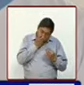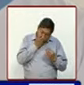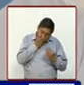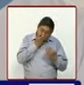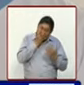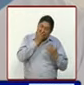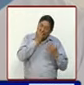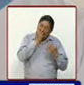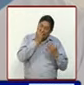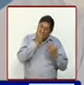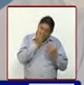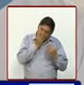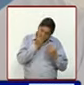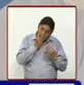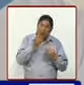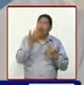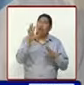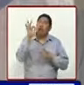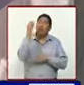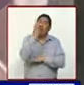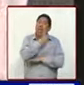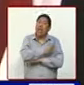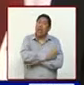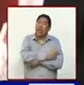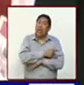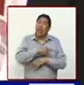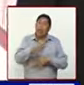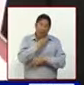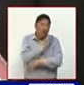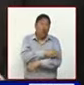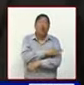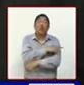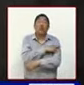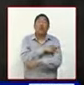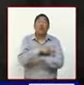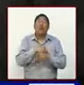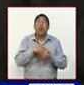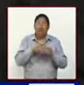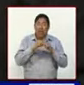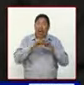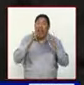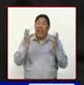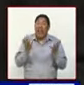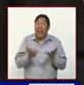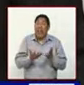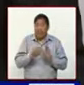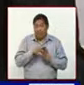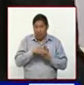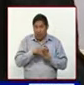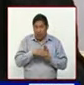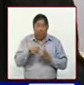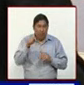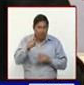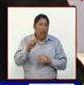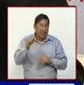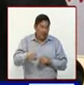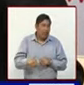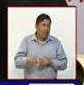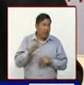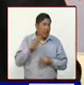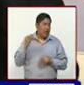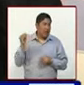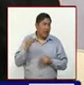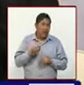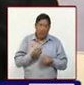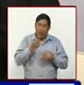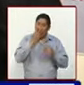día, 9 días en realidad. ¿Acá en el complejo de Miraflor? Sí, aquí en el hospital de gastroenterología, está ahí